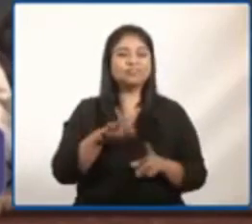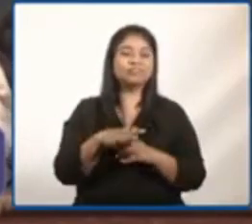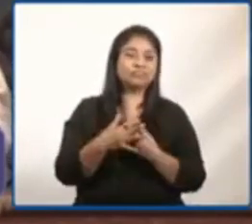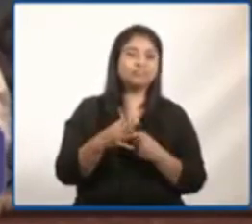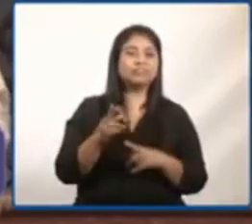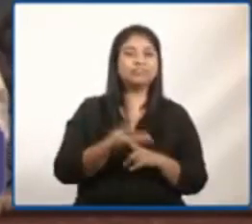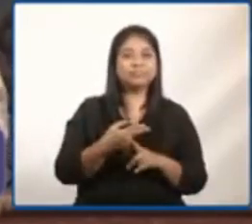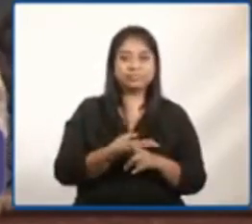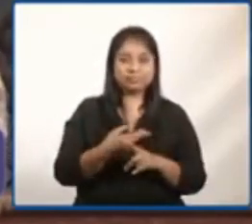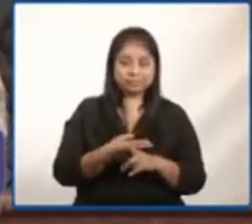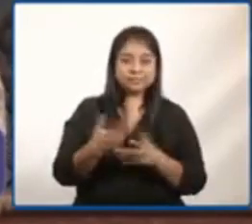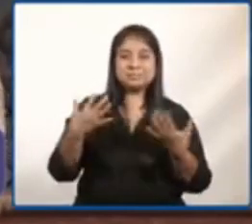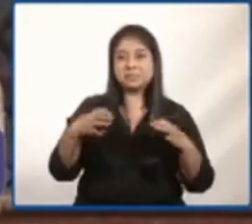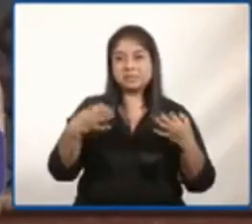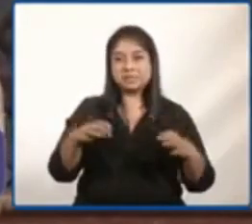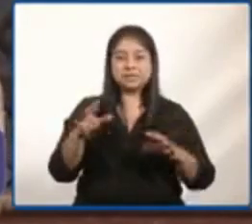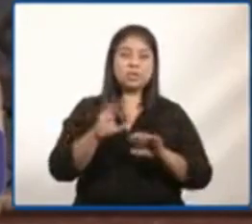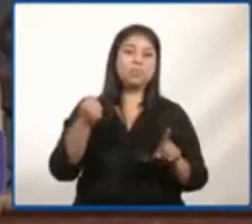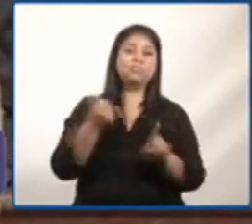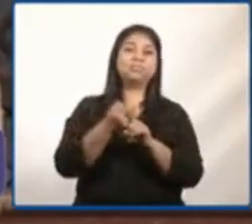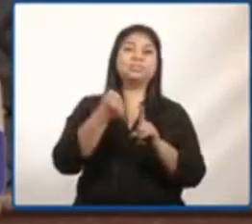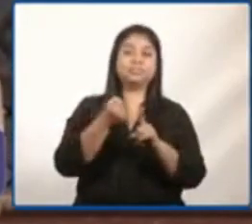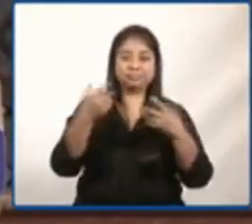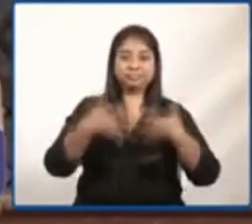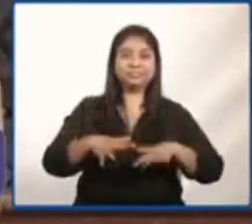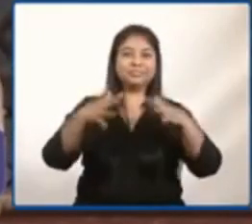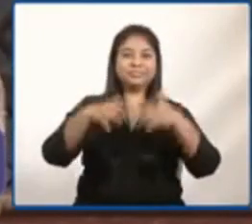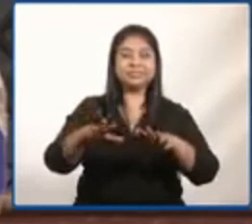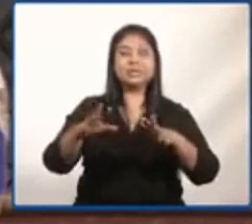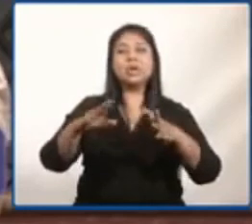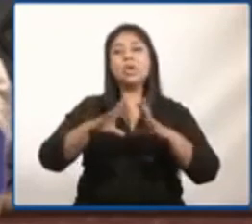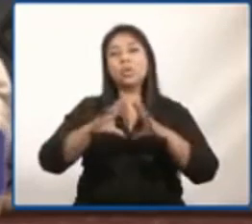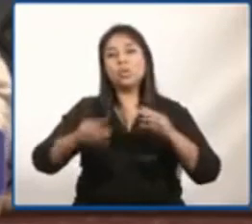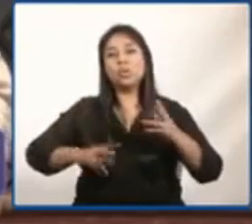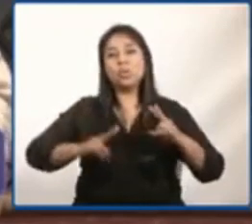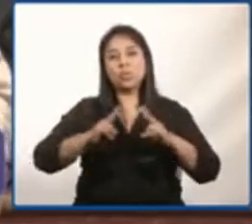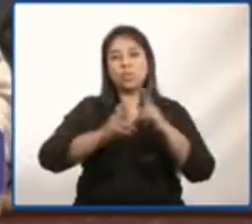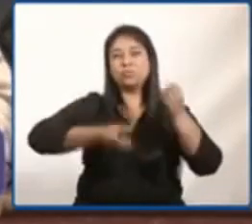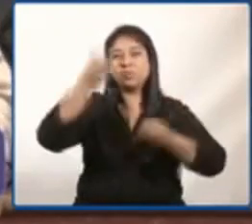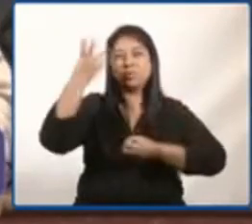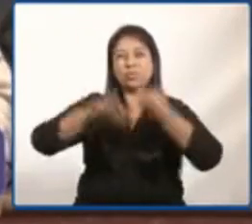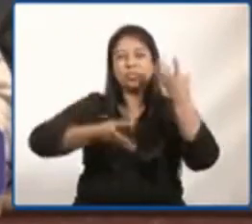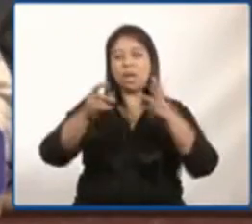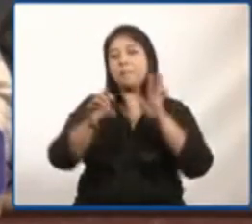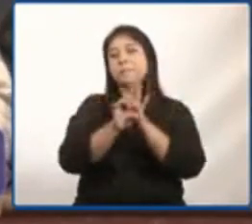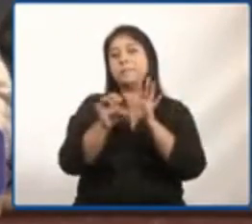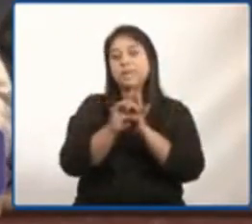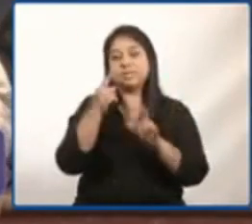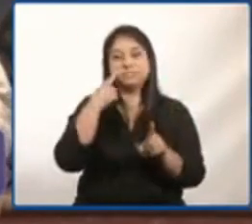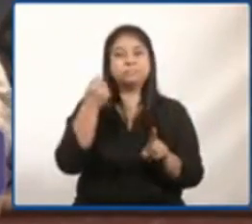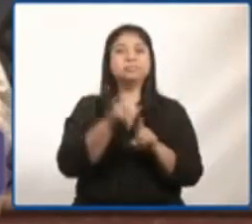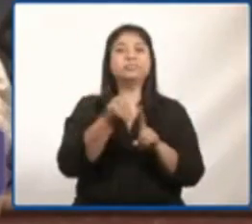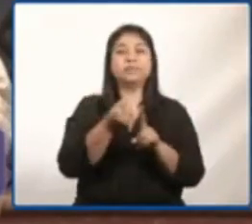riesgo, emergencia o desastre, que son los eventos tipo red, le llamamos nosotros, debido a la movilidad y la afluencia